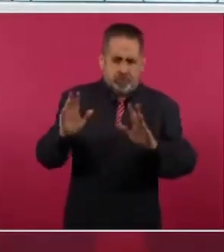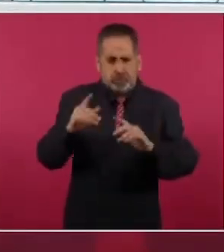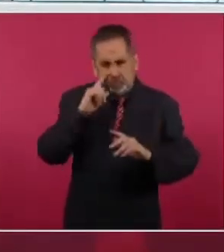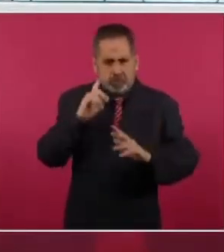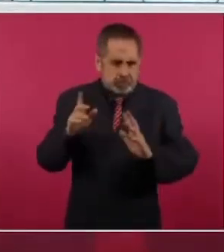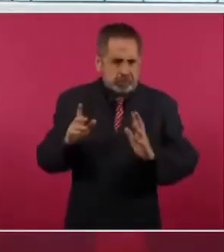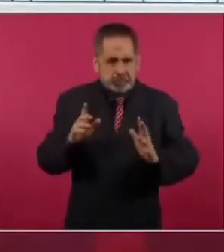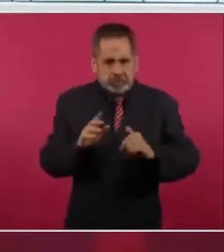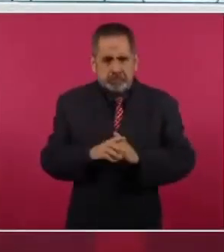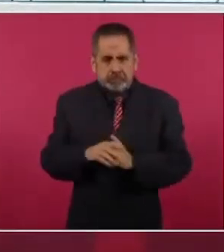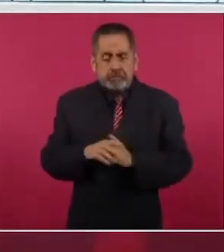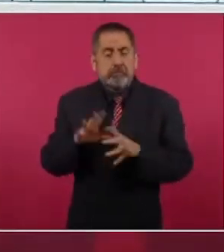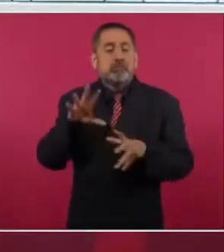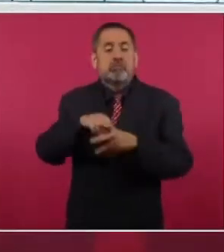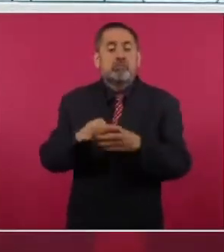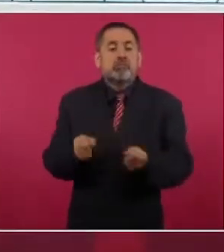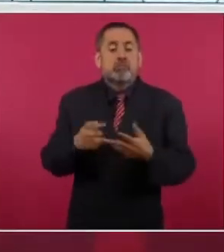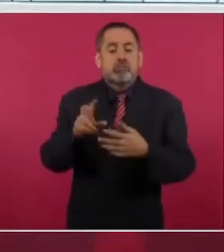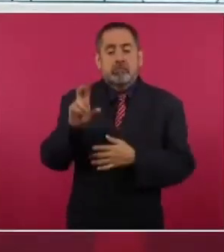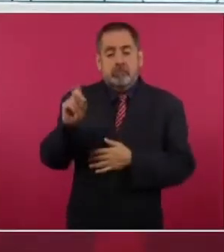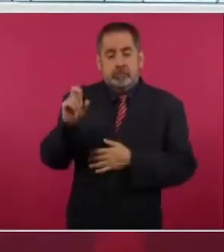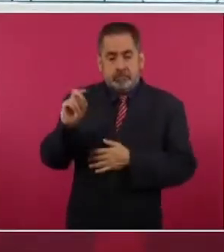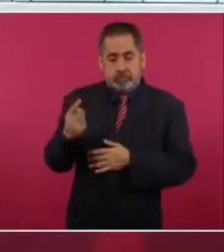cómo se alcanza una cobertura de